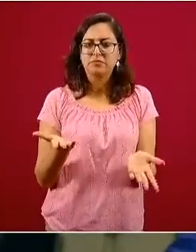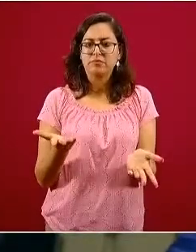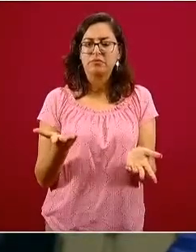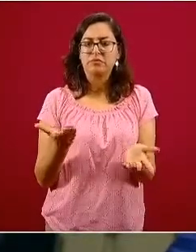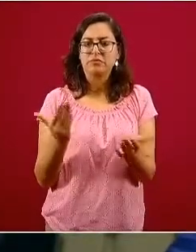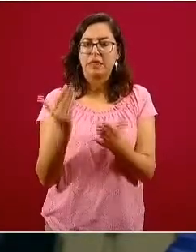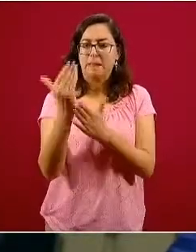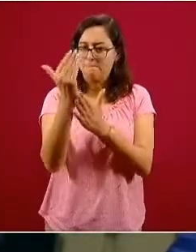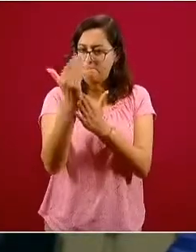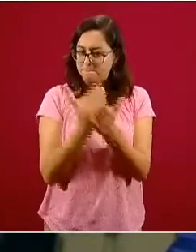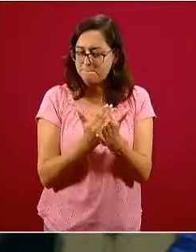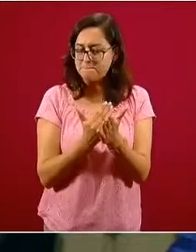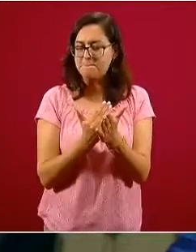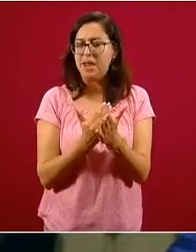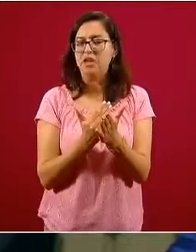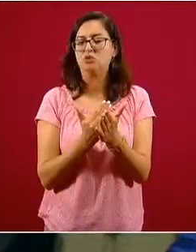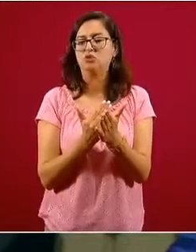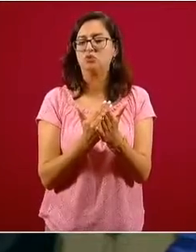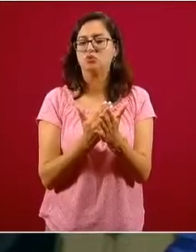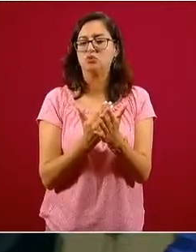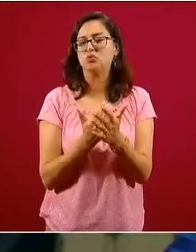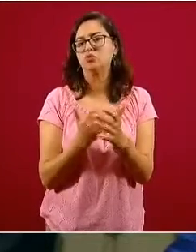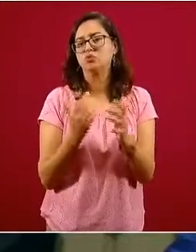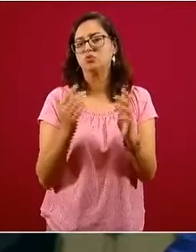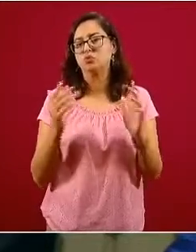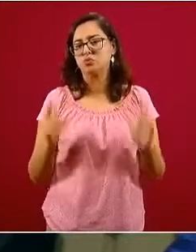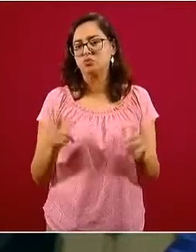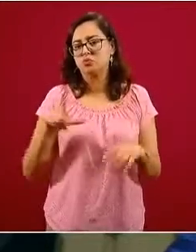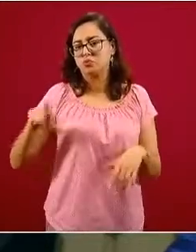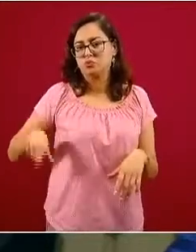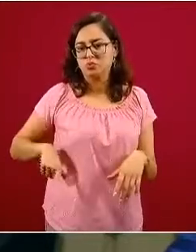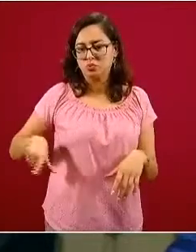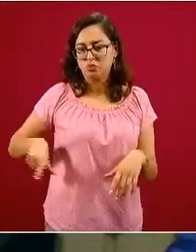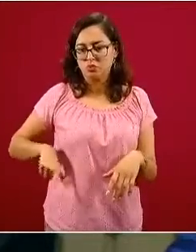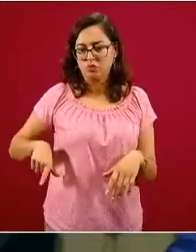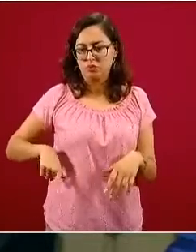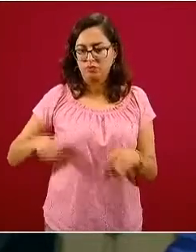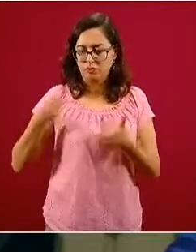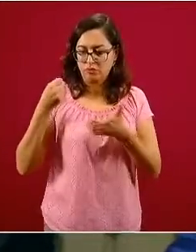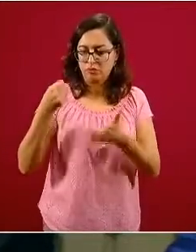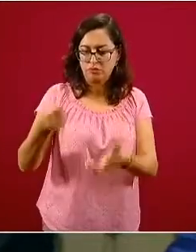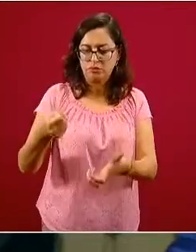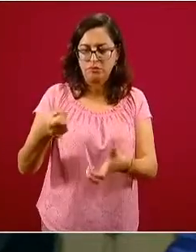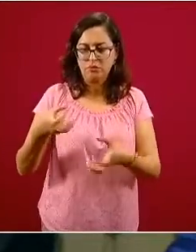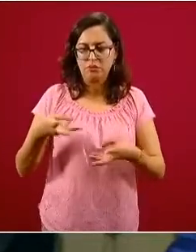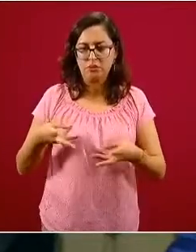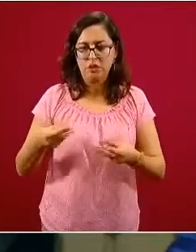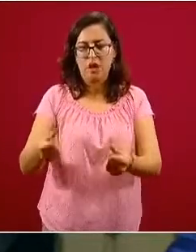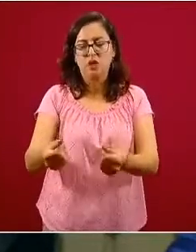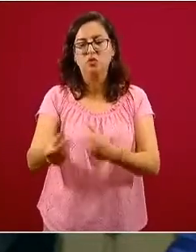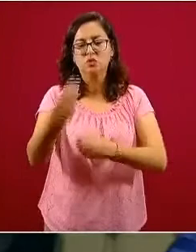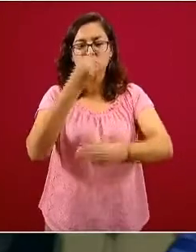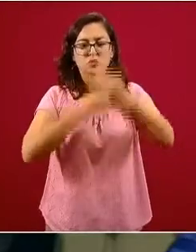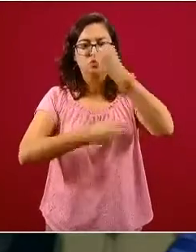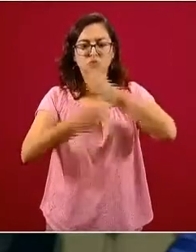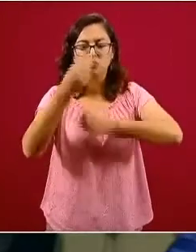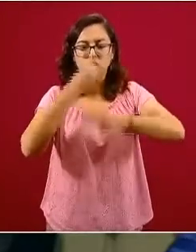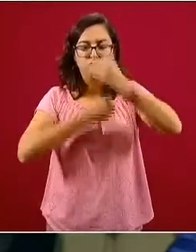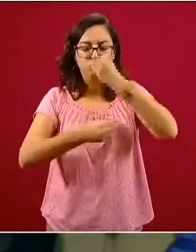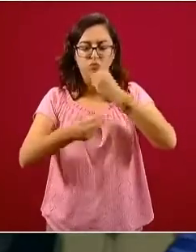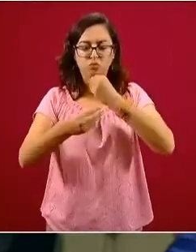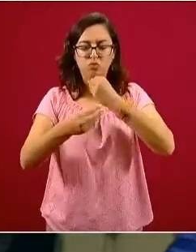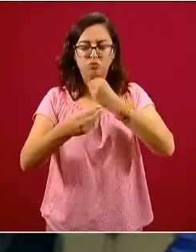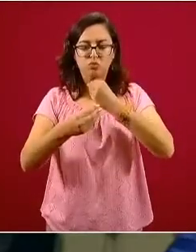el costo o la partida que usa el gobierno para comprar alimentos que